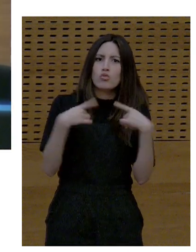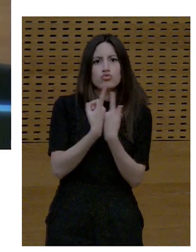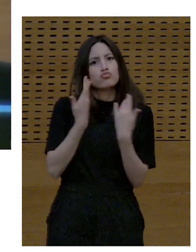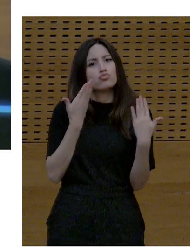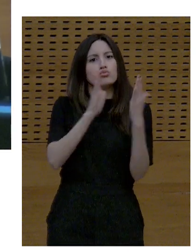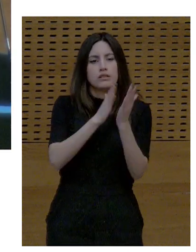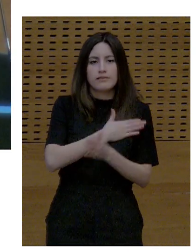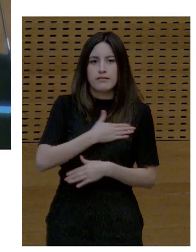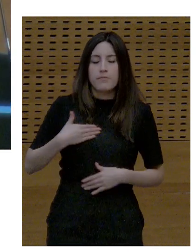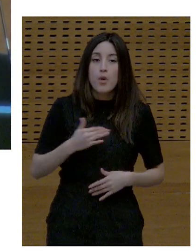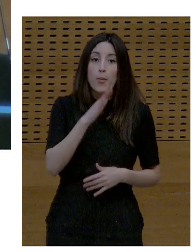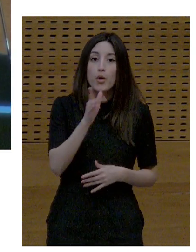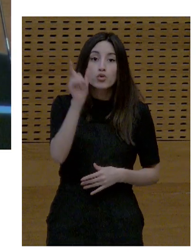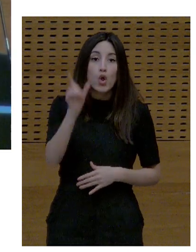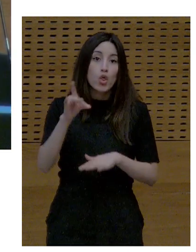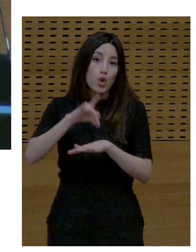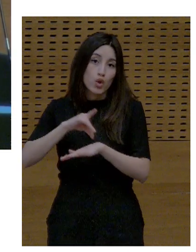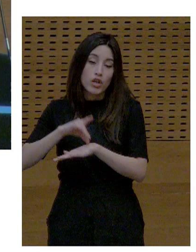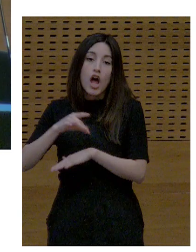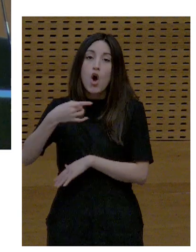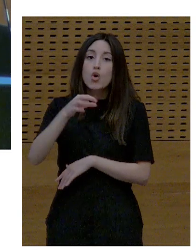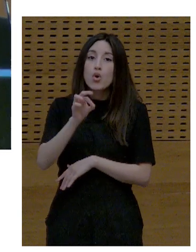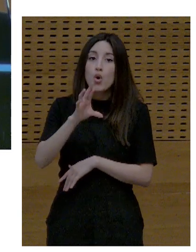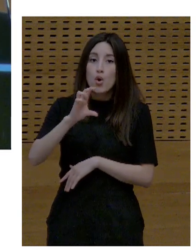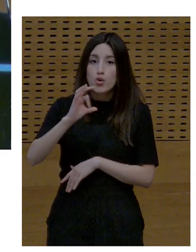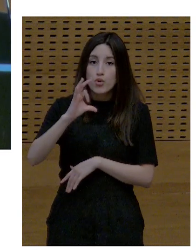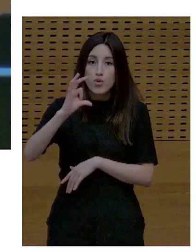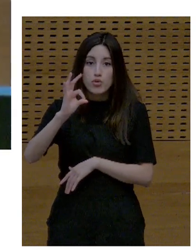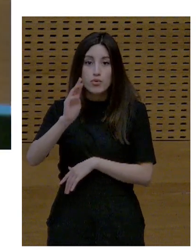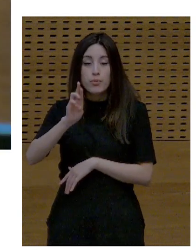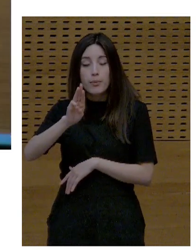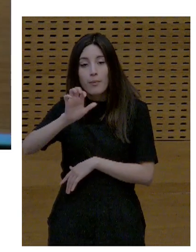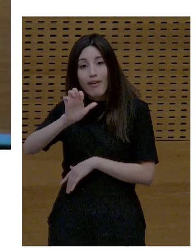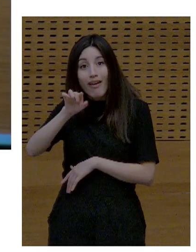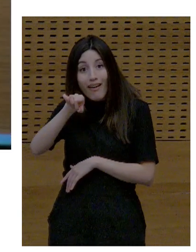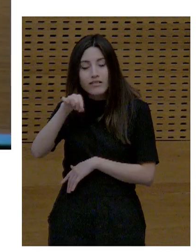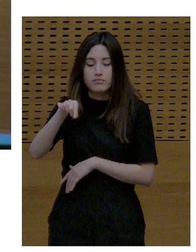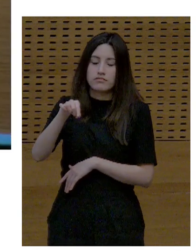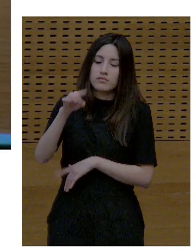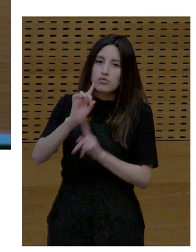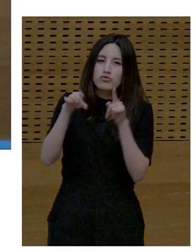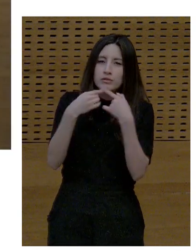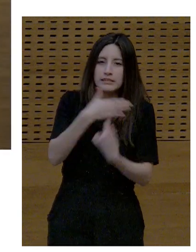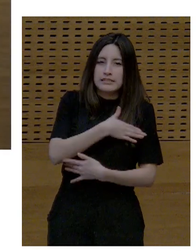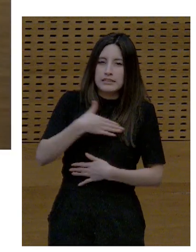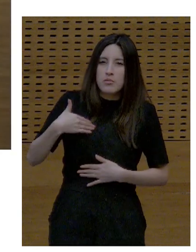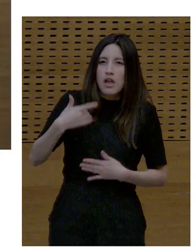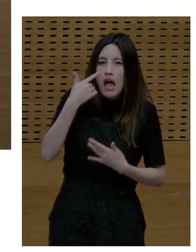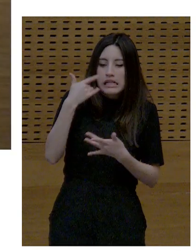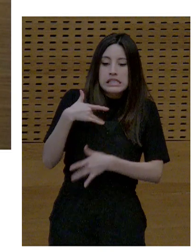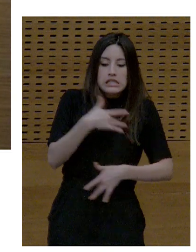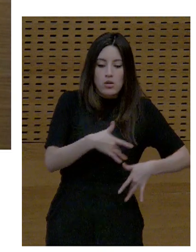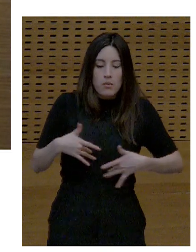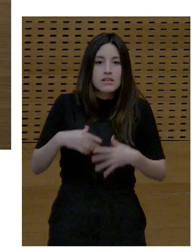la charla de hoy que nos va a dar la doctora Arantxa Gorospe es comprender el Parkinson, síntomas visibles e invisibles y su